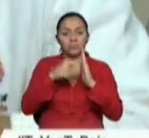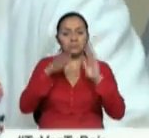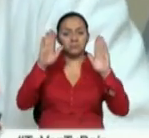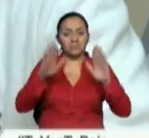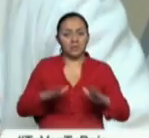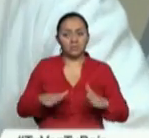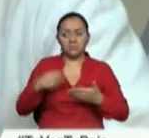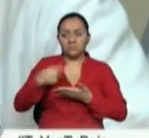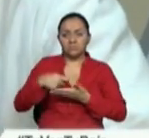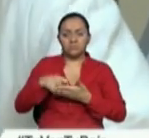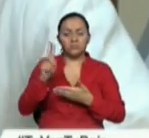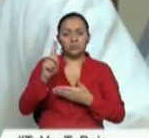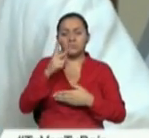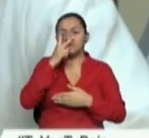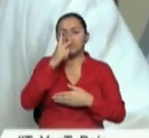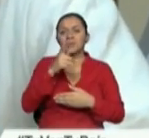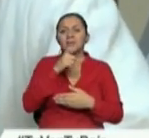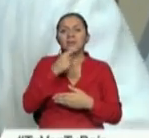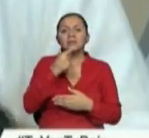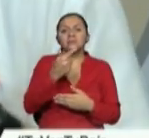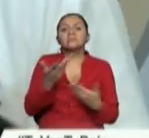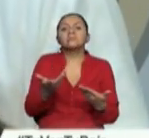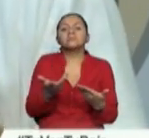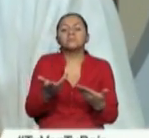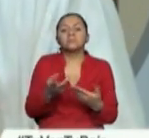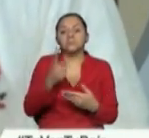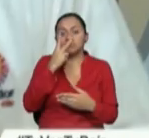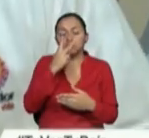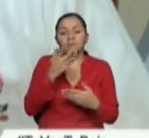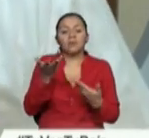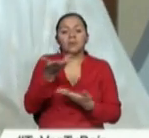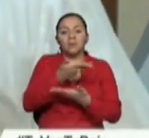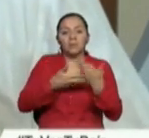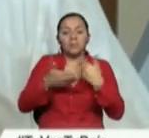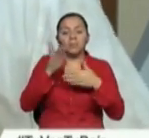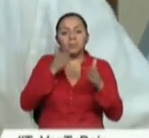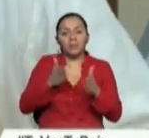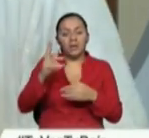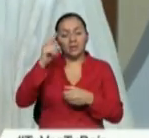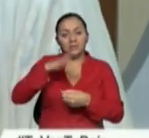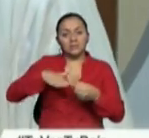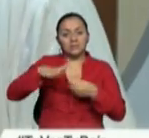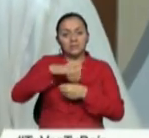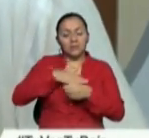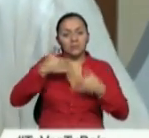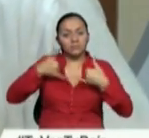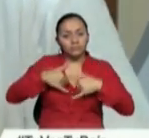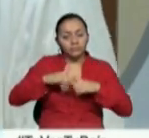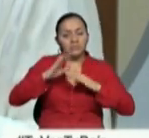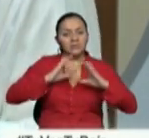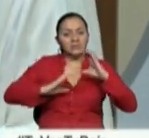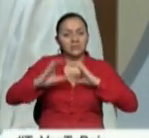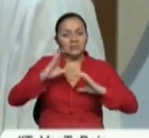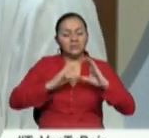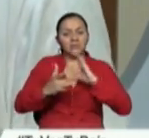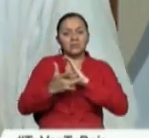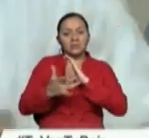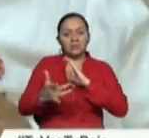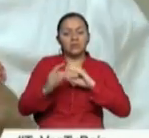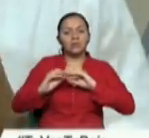menos evasión Y quién le dice al respecto algo no hablen de política de estado que hay que continuar ciencia tecnología